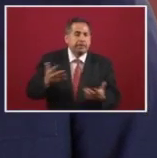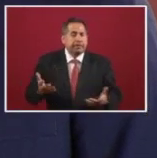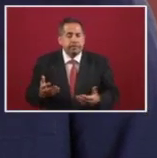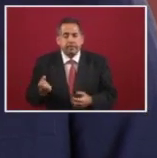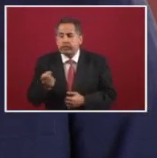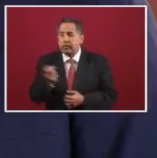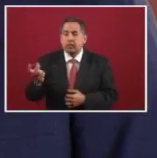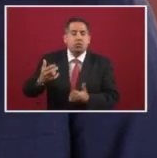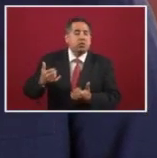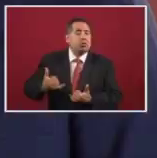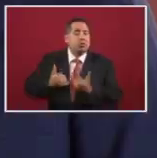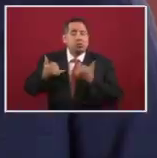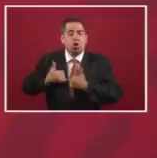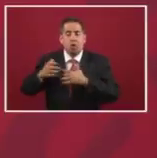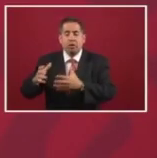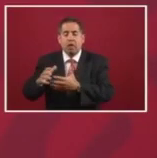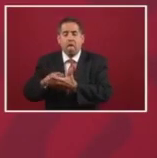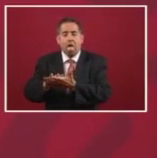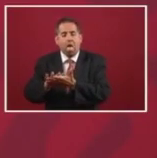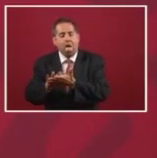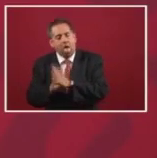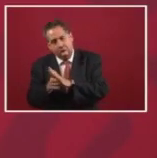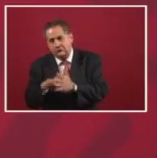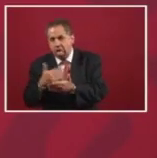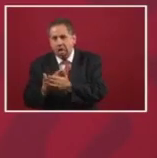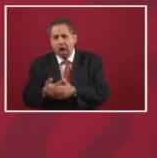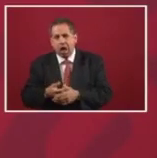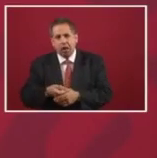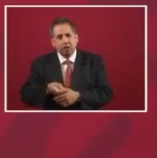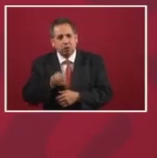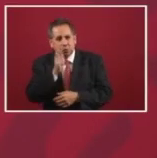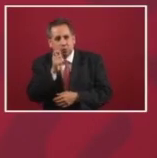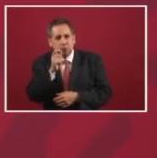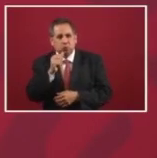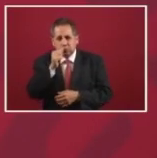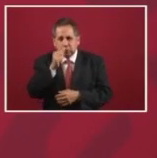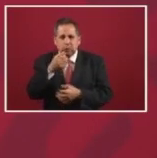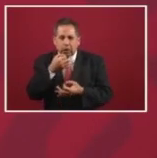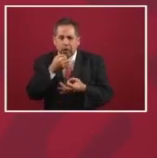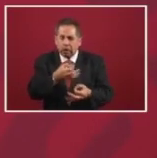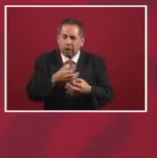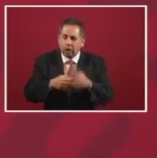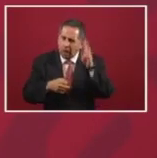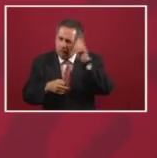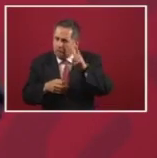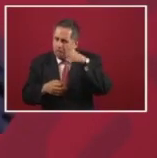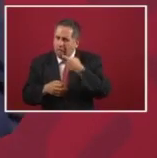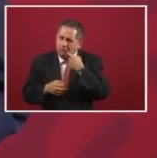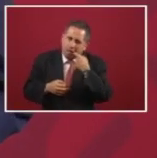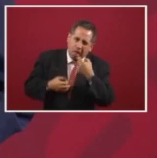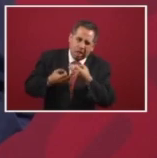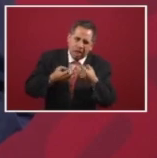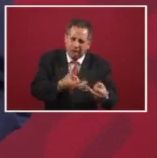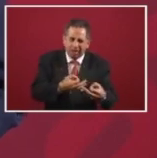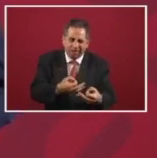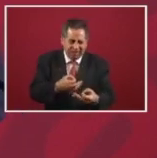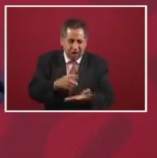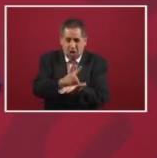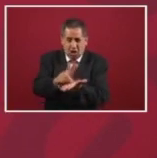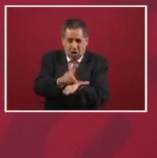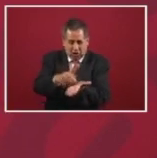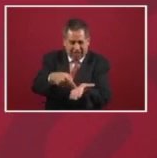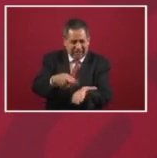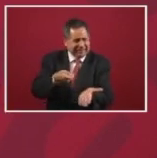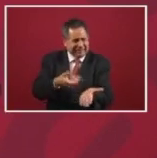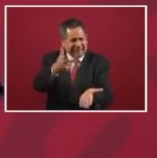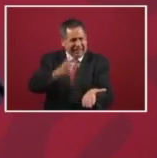en poco tiempo se vuelven adictos y que tienen que consumir drogas que son veneno